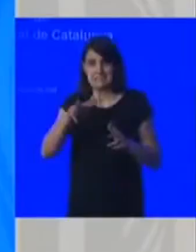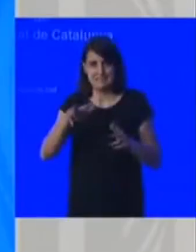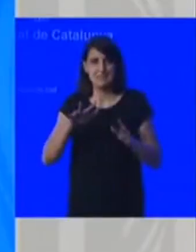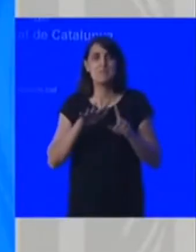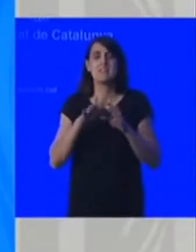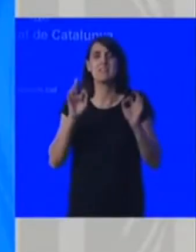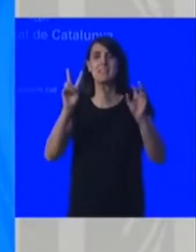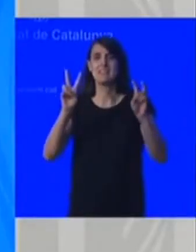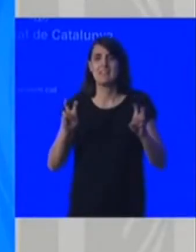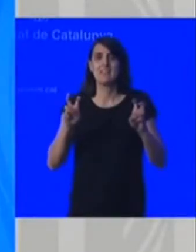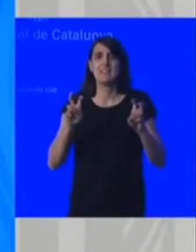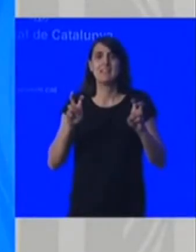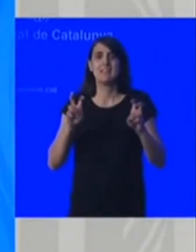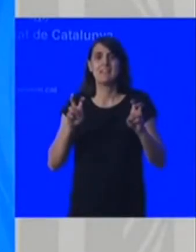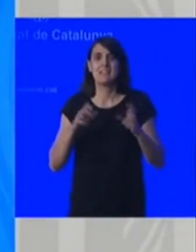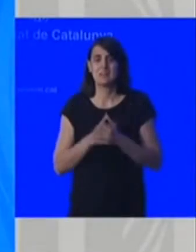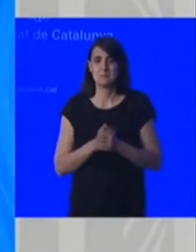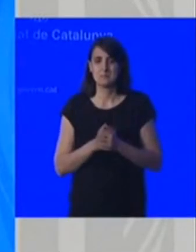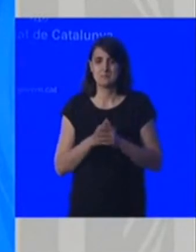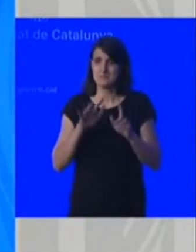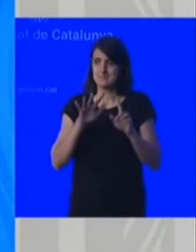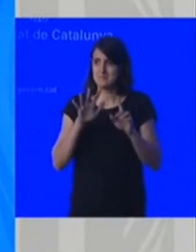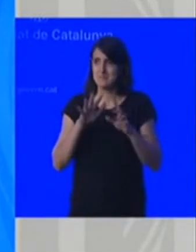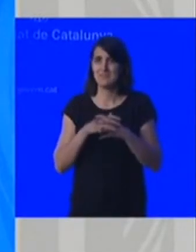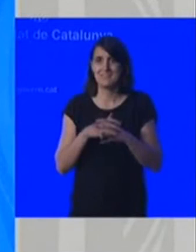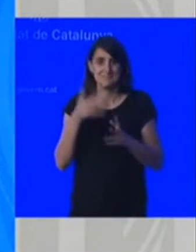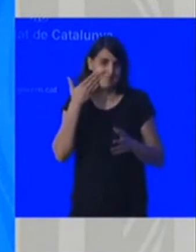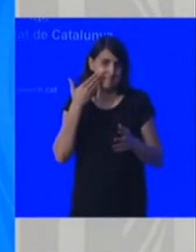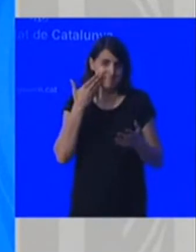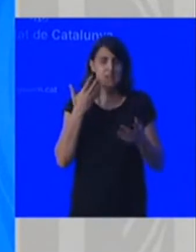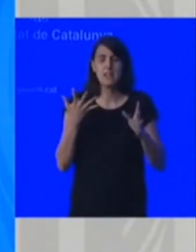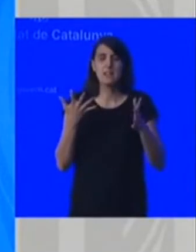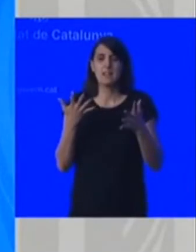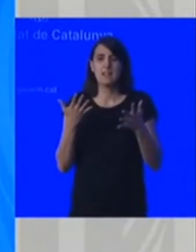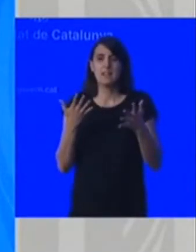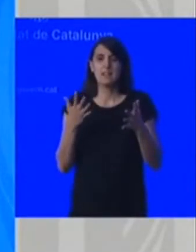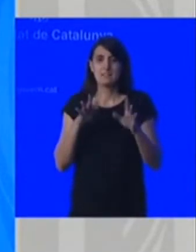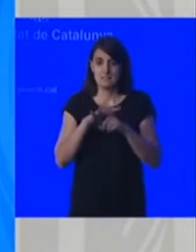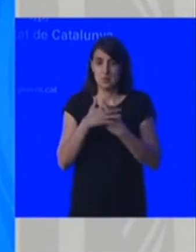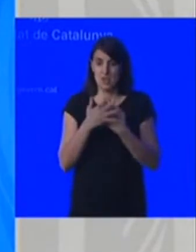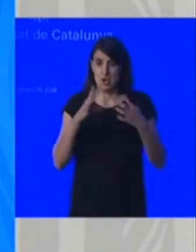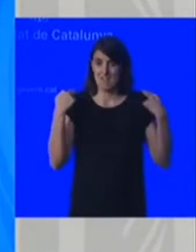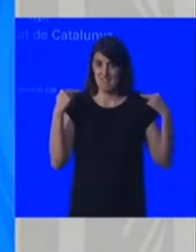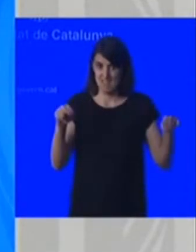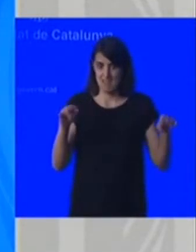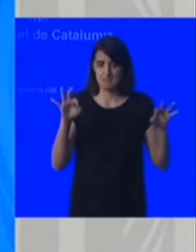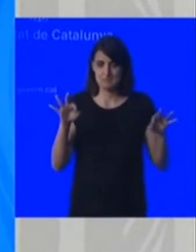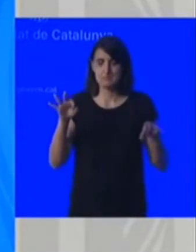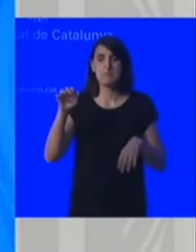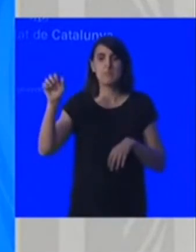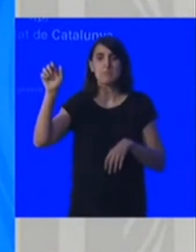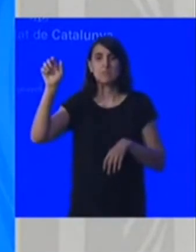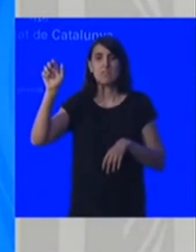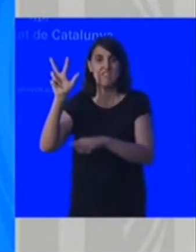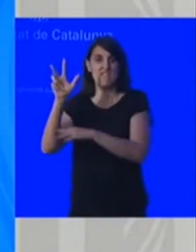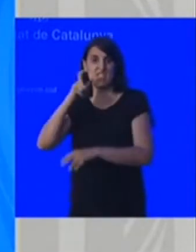la situación de Lleida Vale. y a la situación que se produce después de que la Fiscalía y el juzgado de